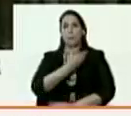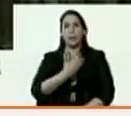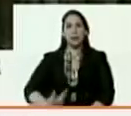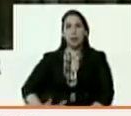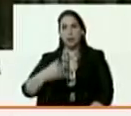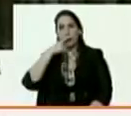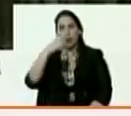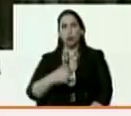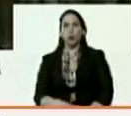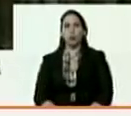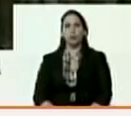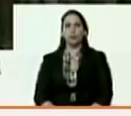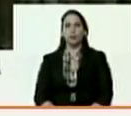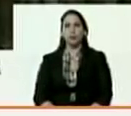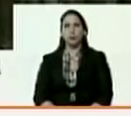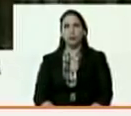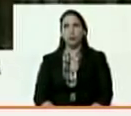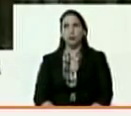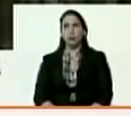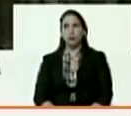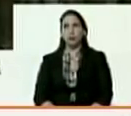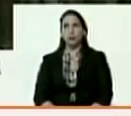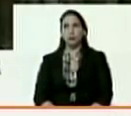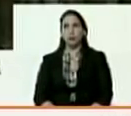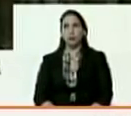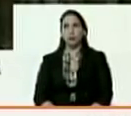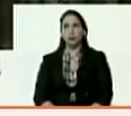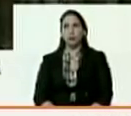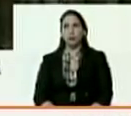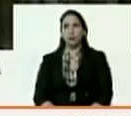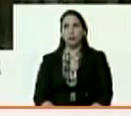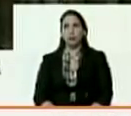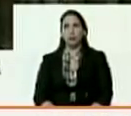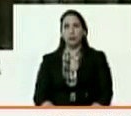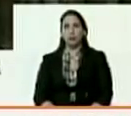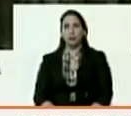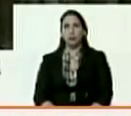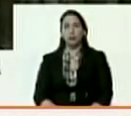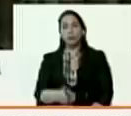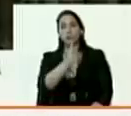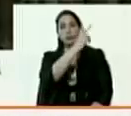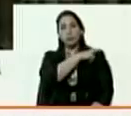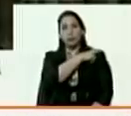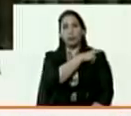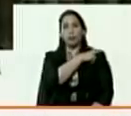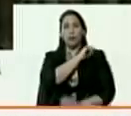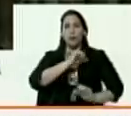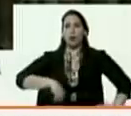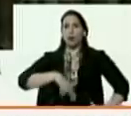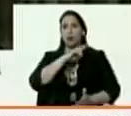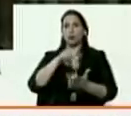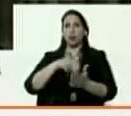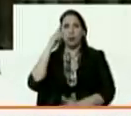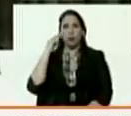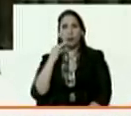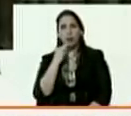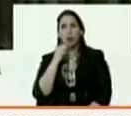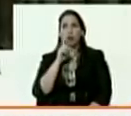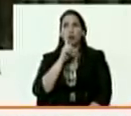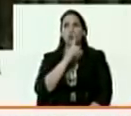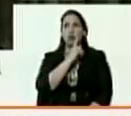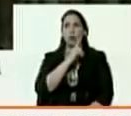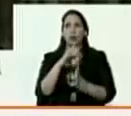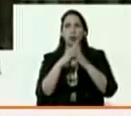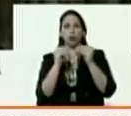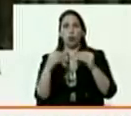Presidente Constitucional de la República Bolivariana de Venezuela, Comandante en Jefe de la Fuerza Armada, y en nombre de toda